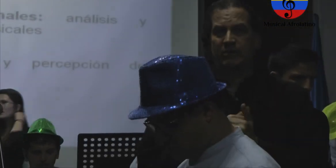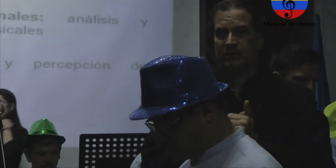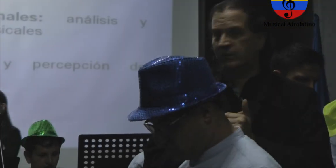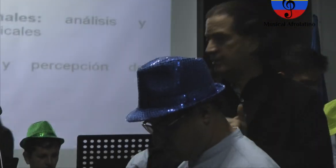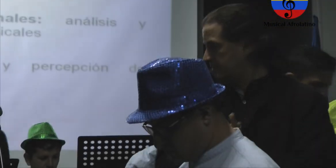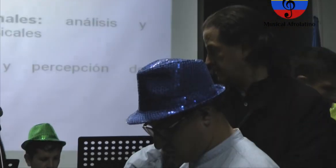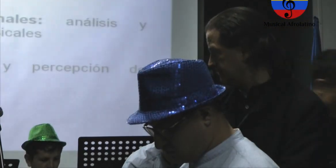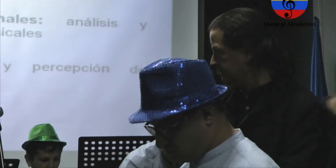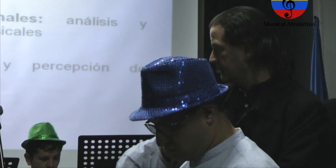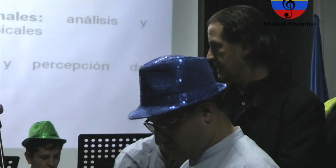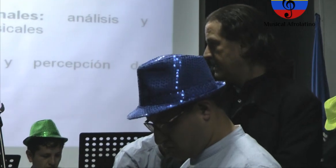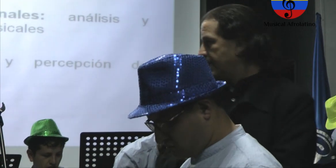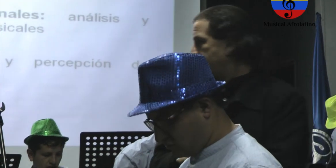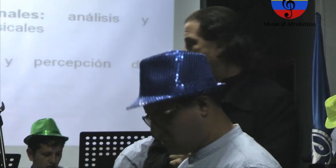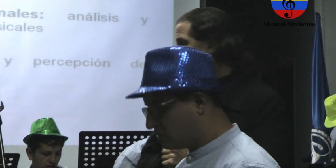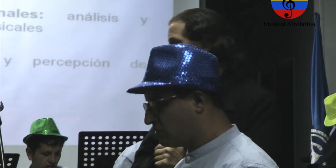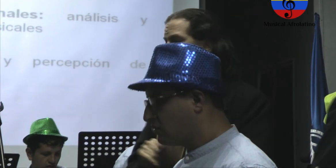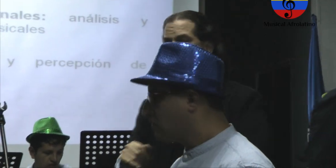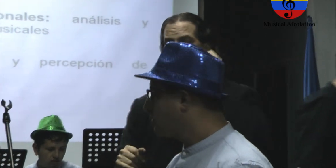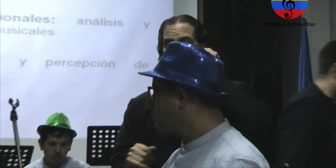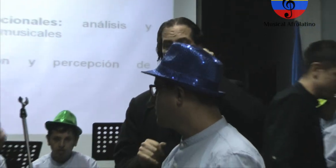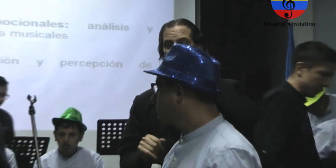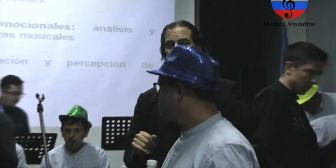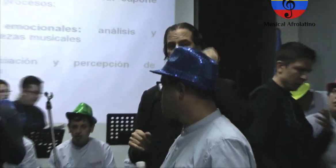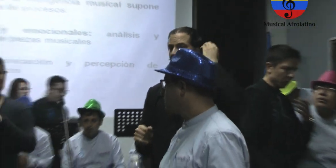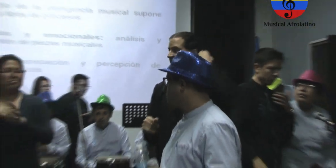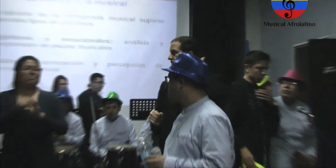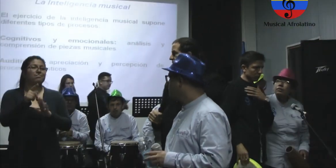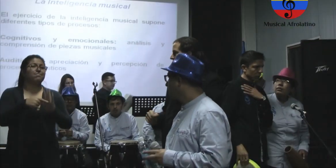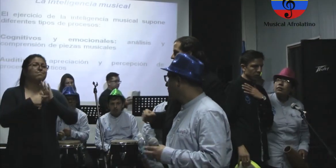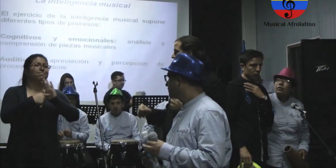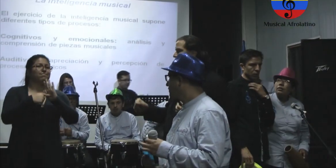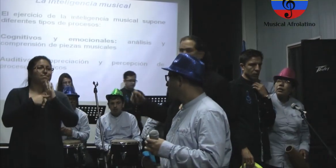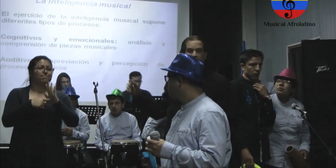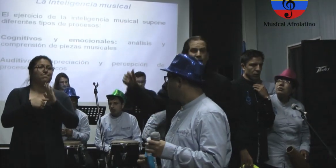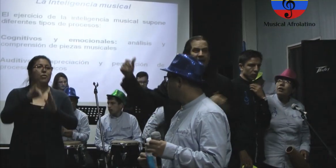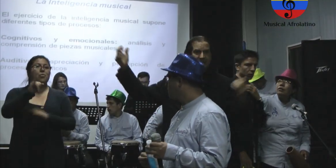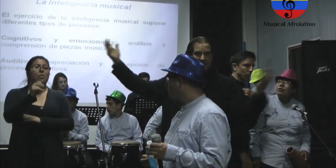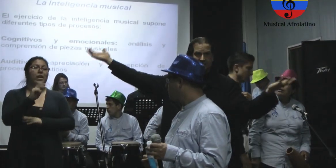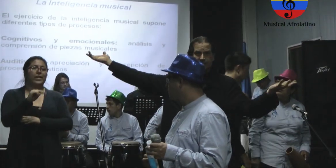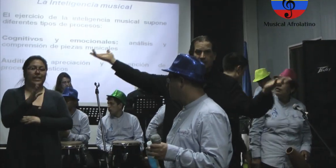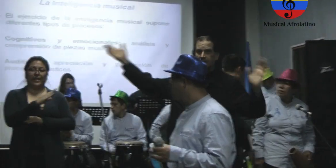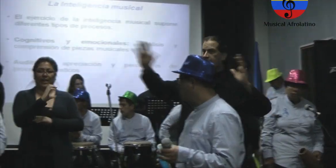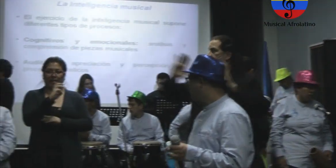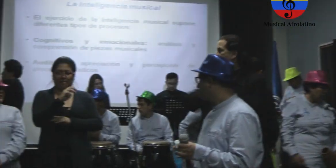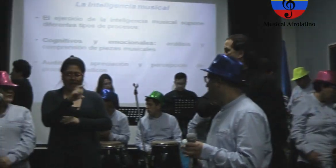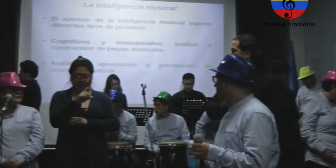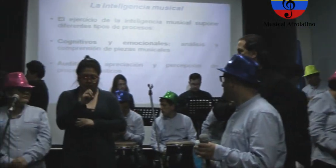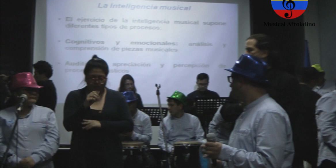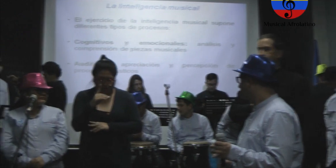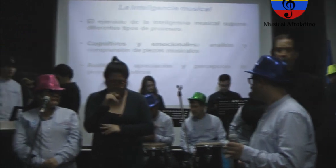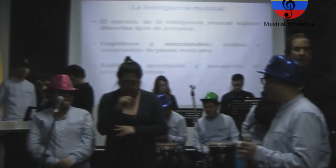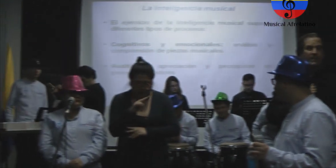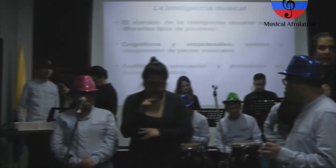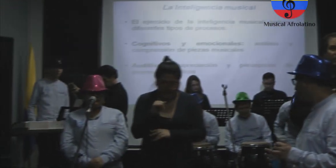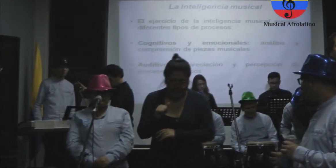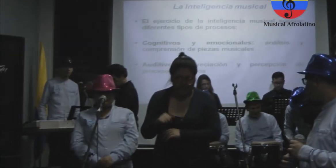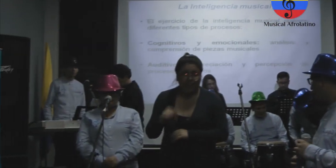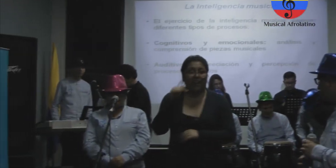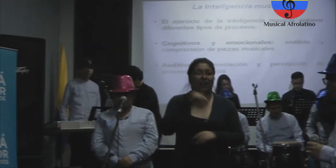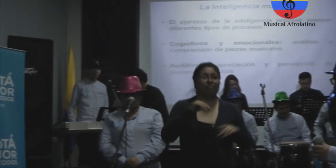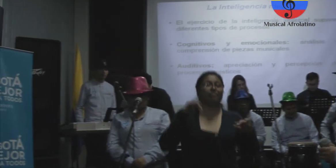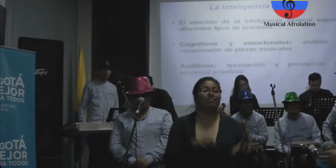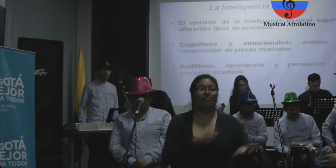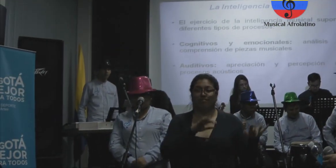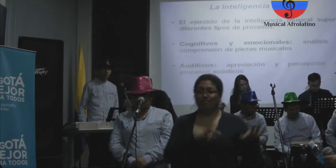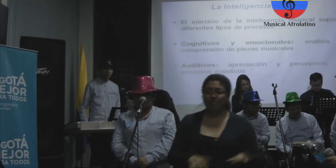asuntos técnicos y todo eso. Voy a presentarles a Camilo Daza. Él toca piano, pero